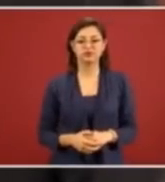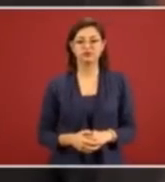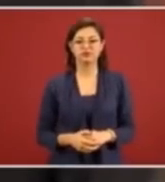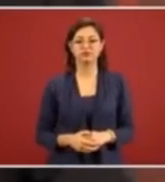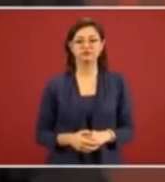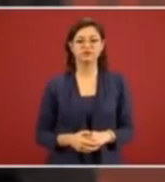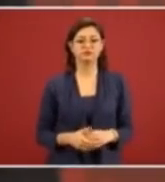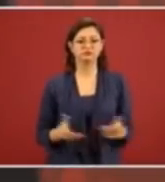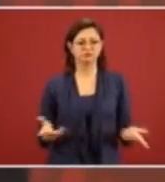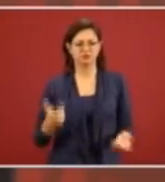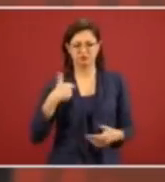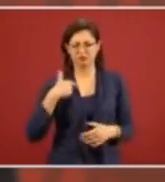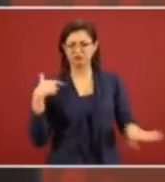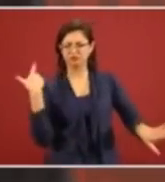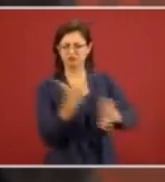porque nos caigan mal.